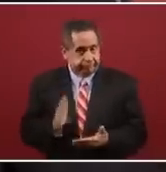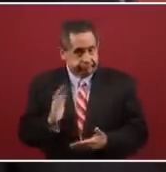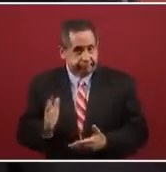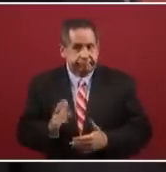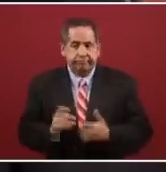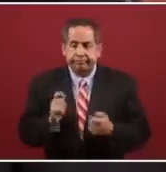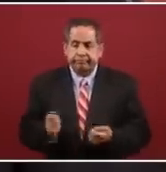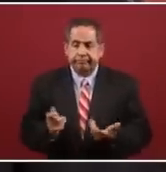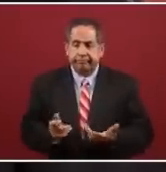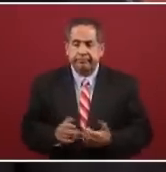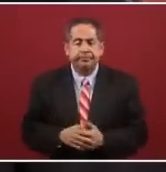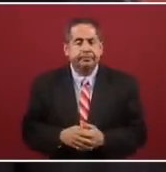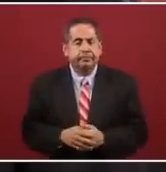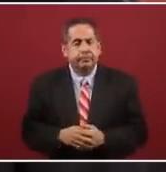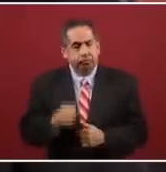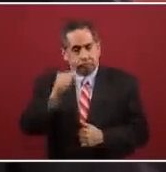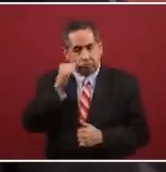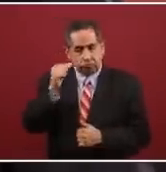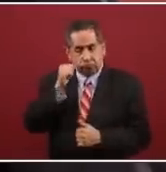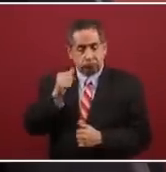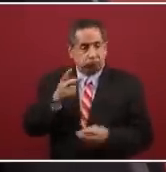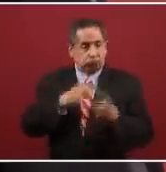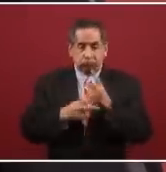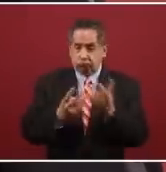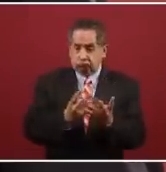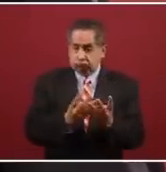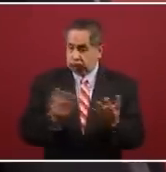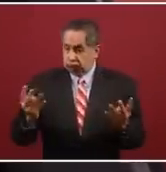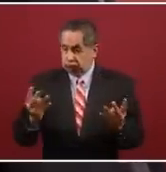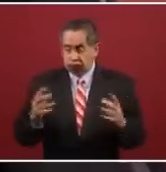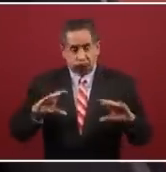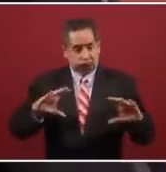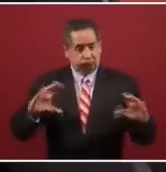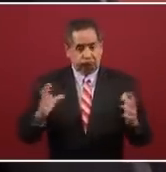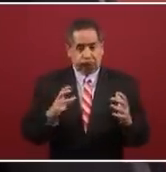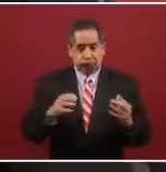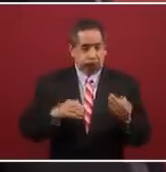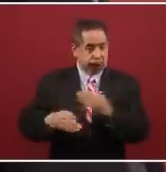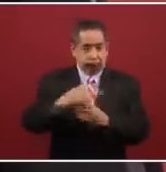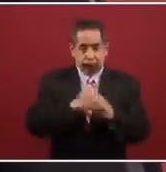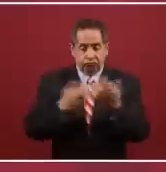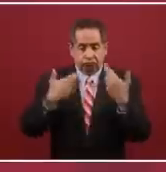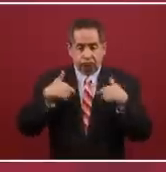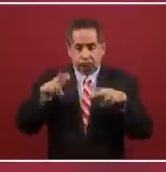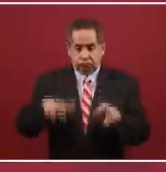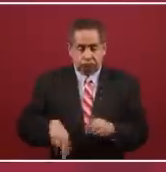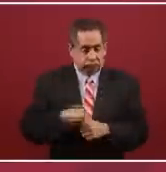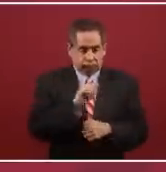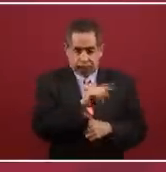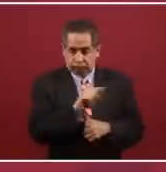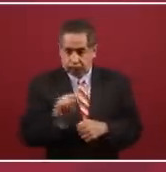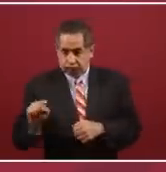Entonces, ayer vinieron todos los representantes